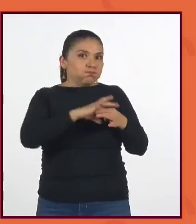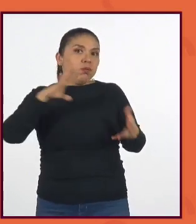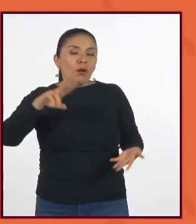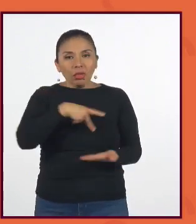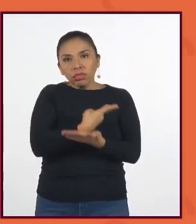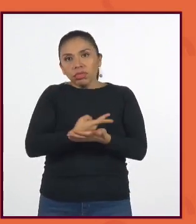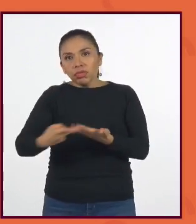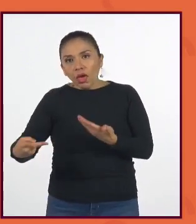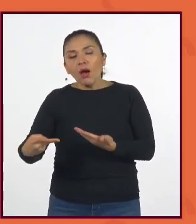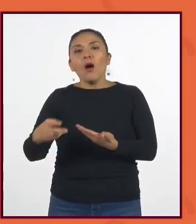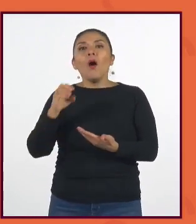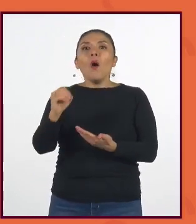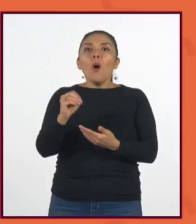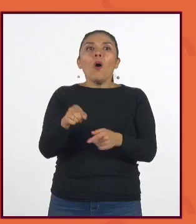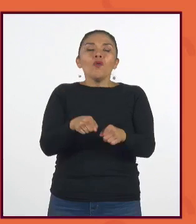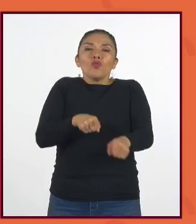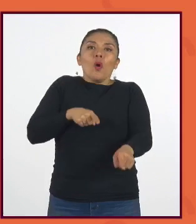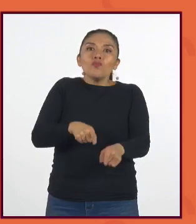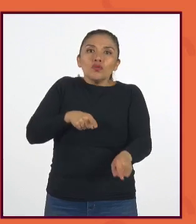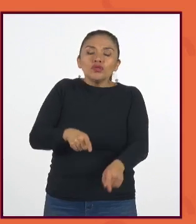la conciencia, incluso la muerte.